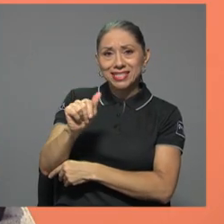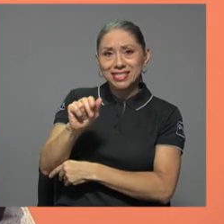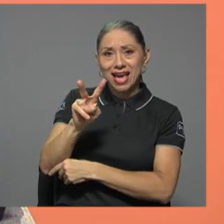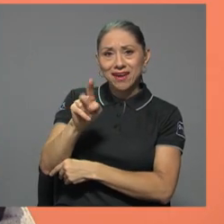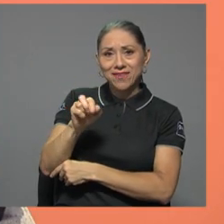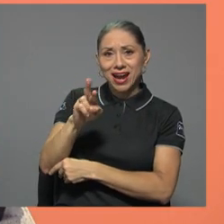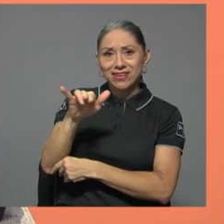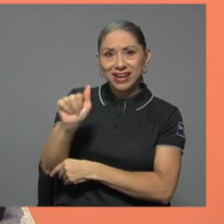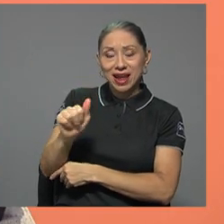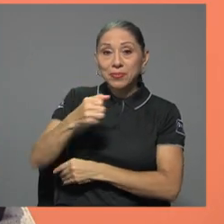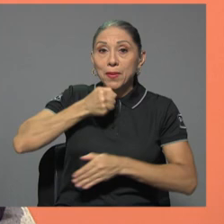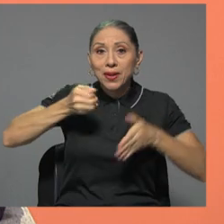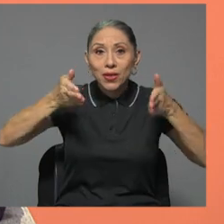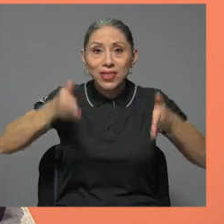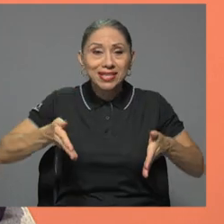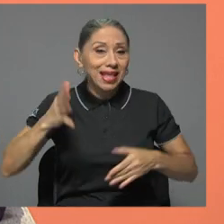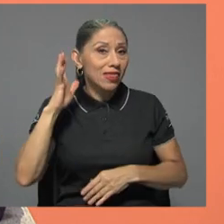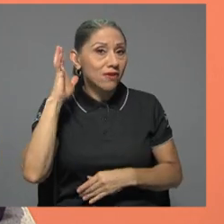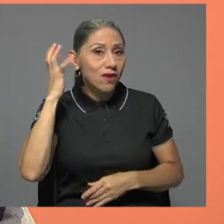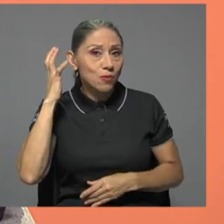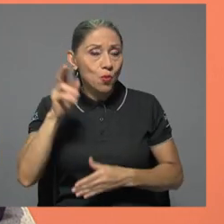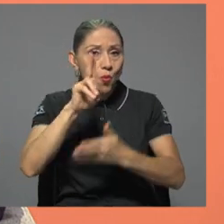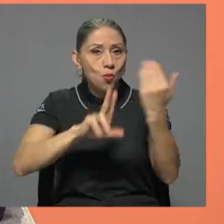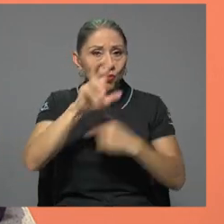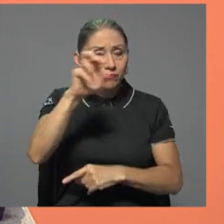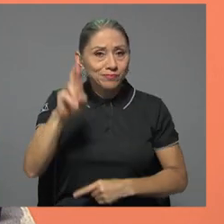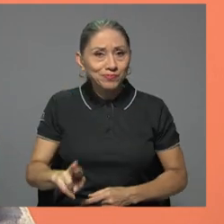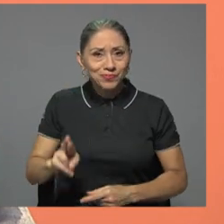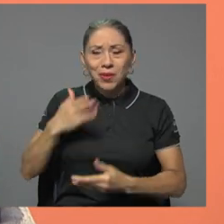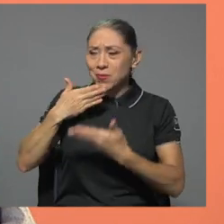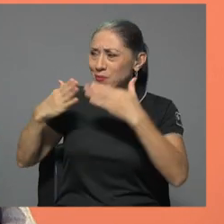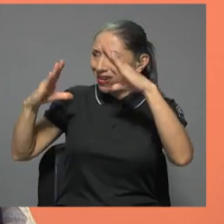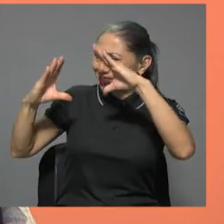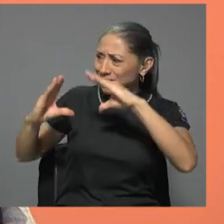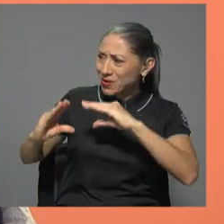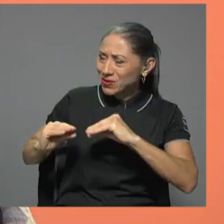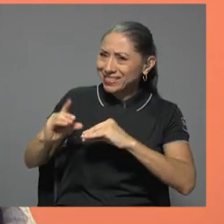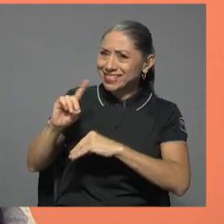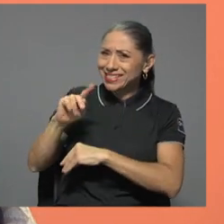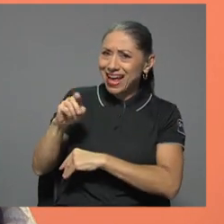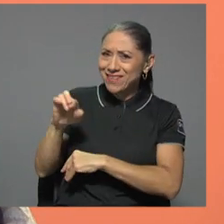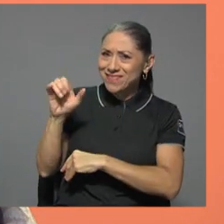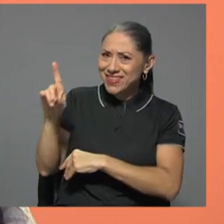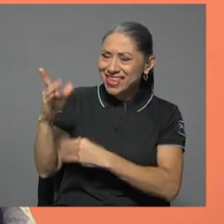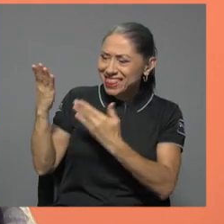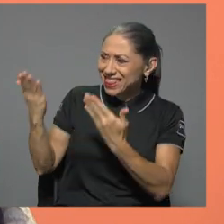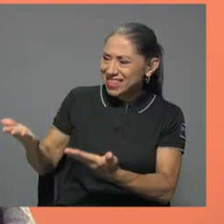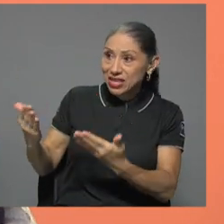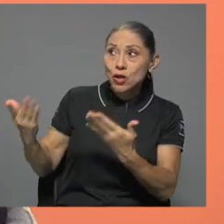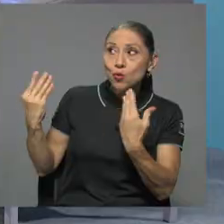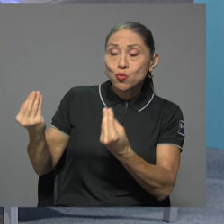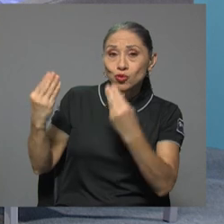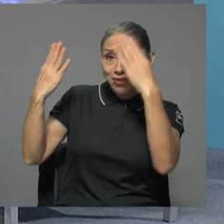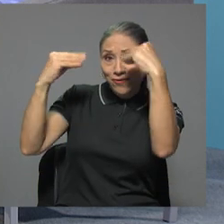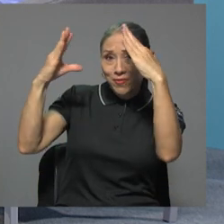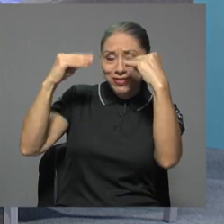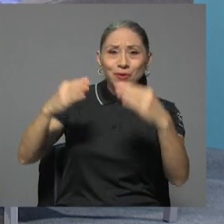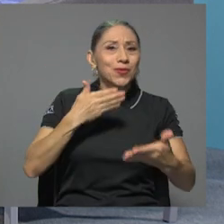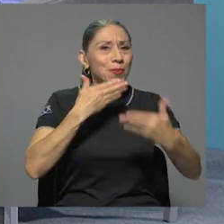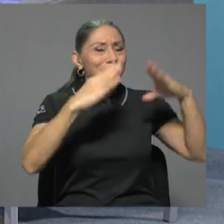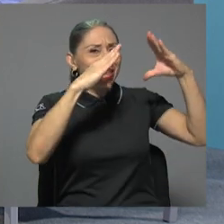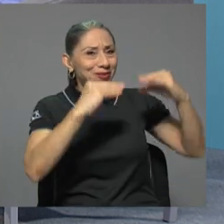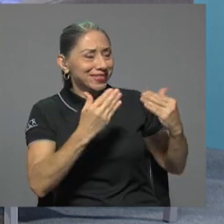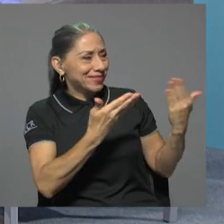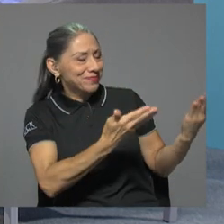una de las radioemisoras de la universidad de costa rica buenas noches david y que venís con muchísima información buena noche señalador y